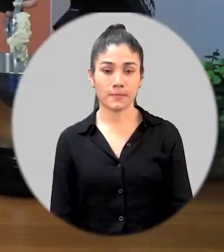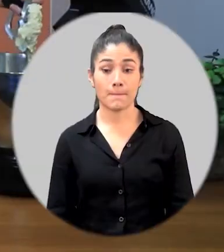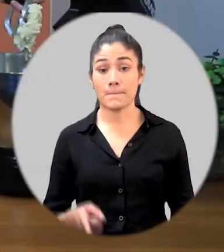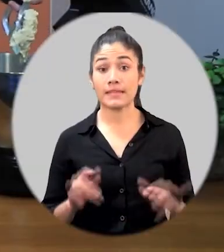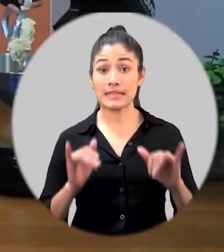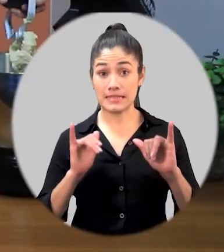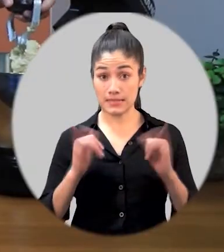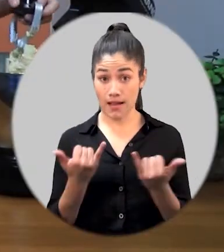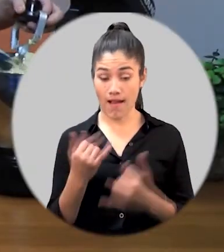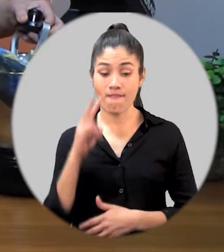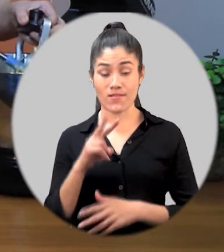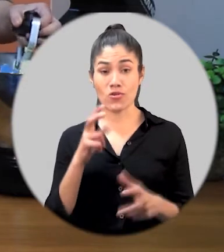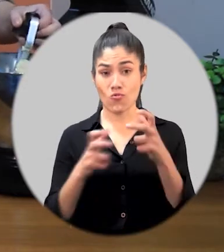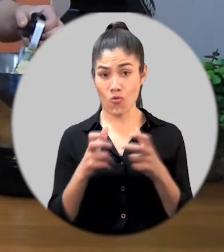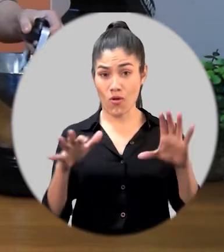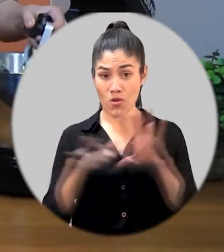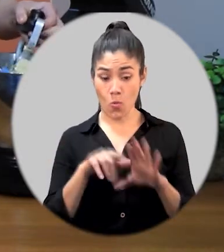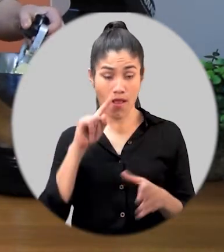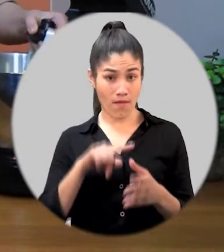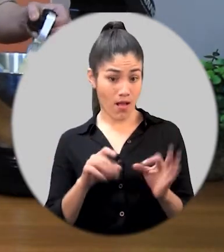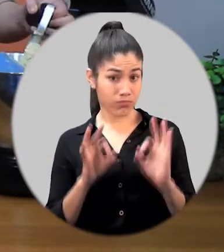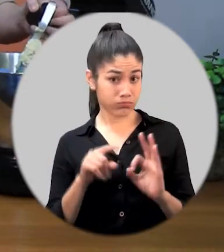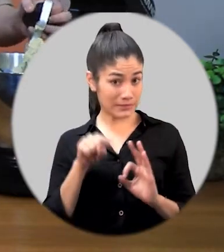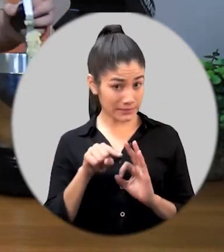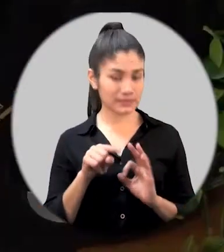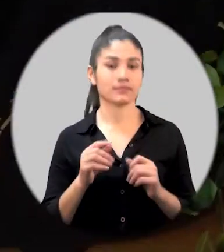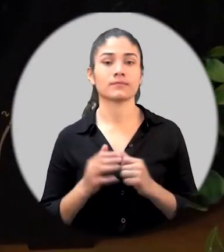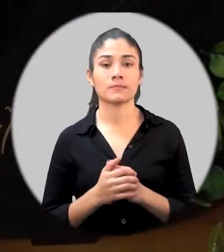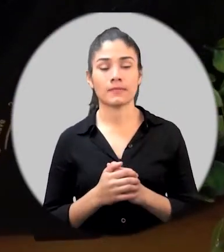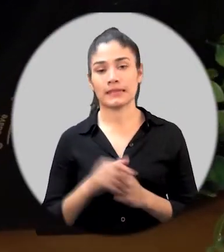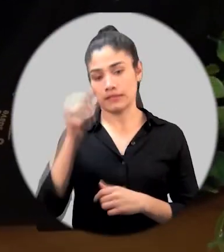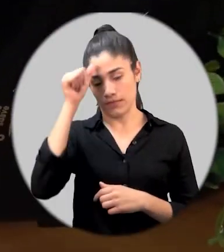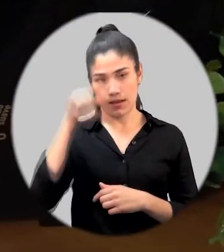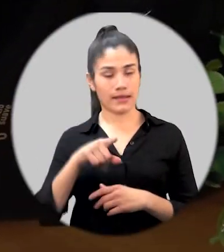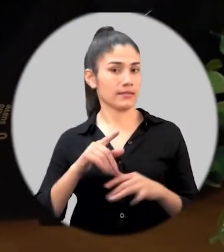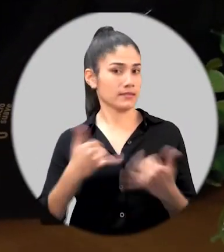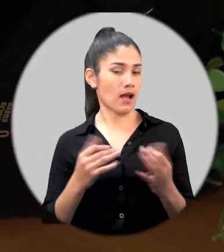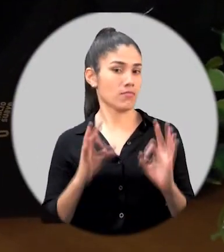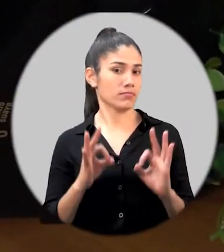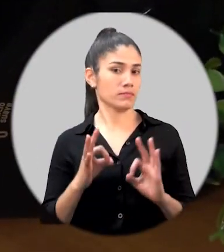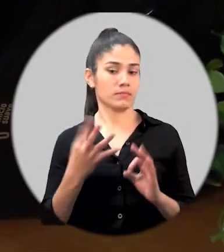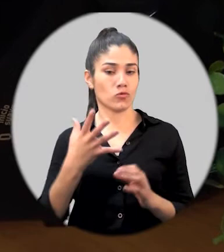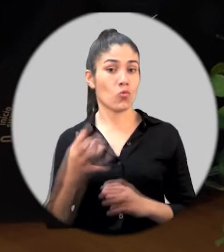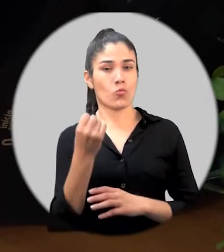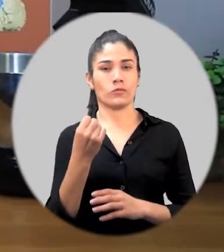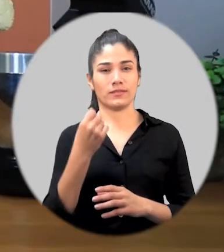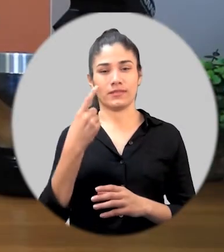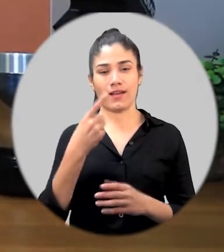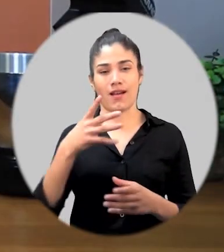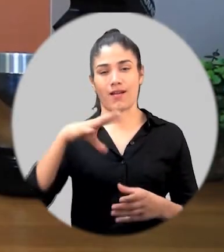Cuando el cremado toma este color y esta consistencia, significa que ya está listo para